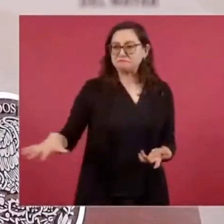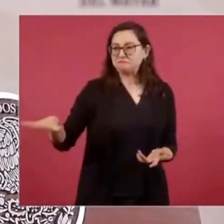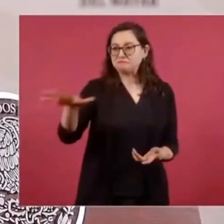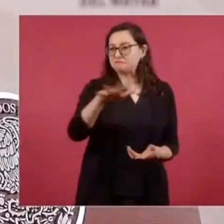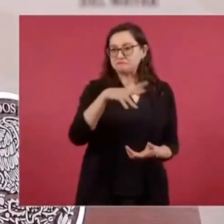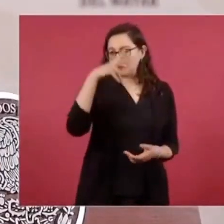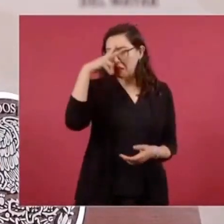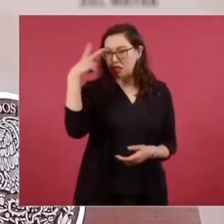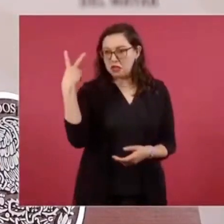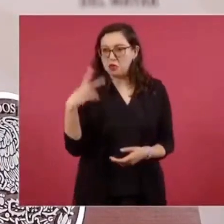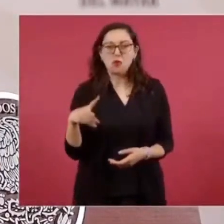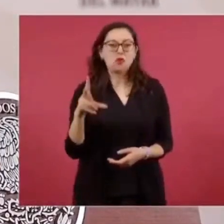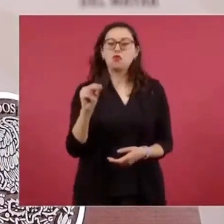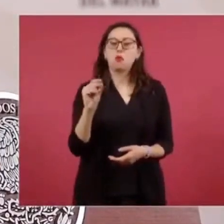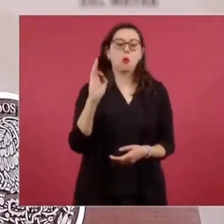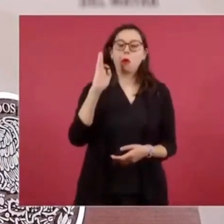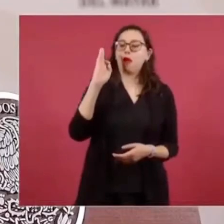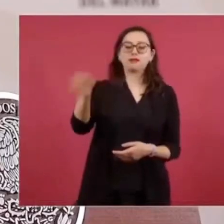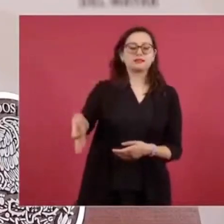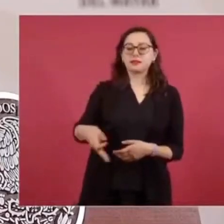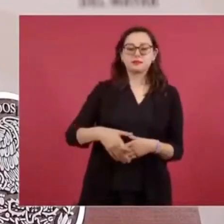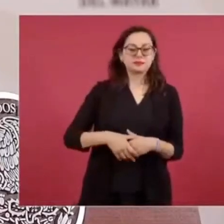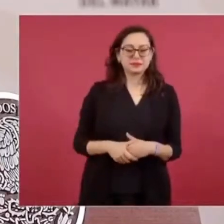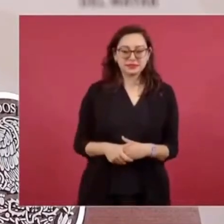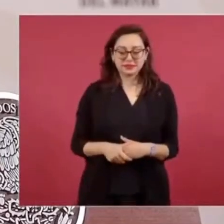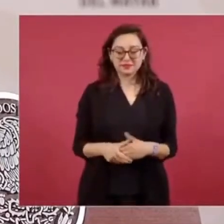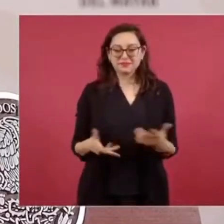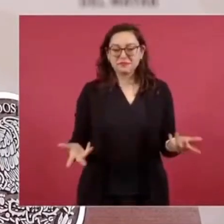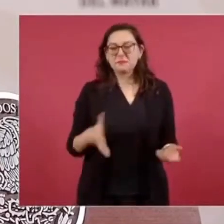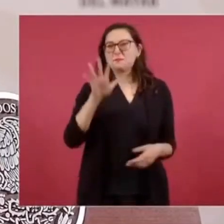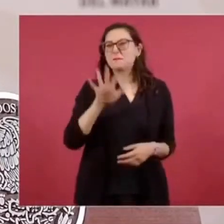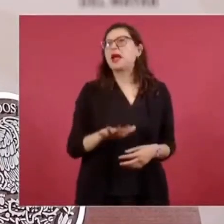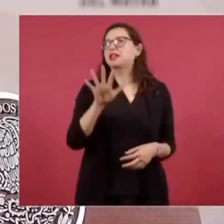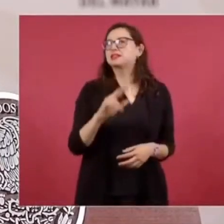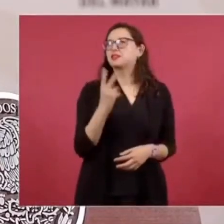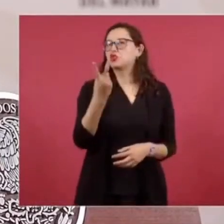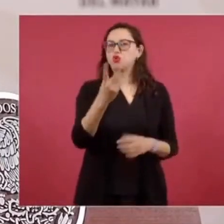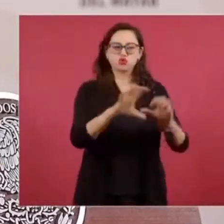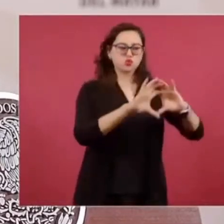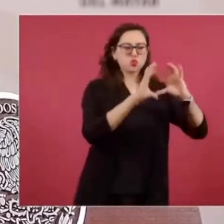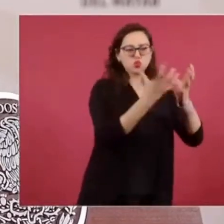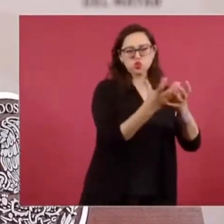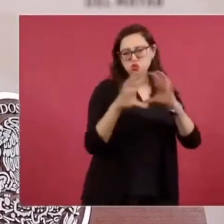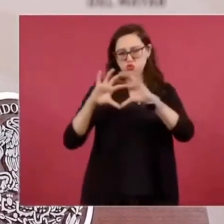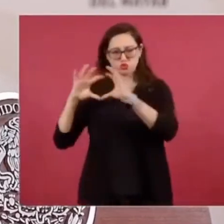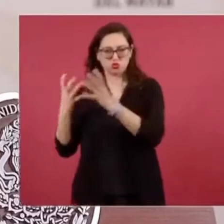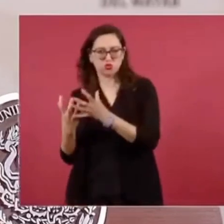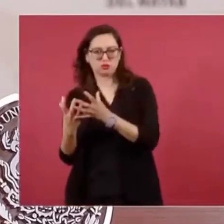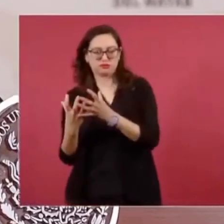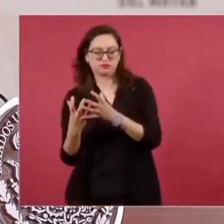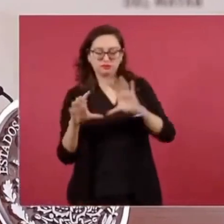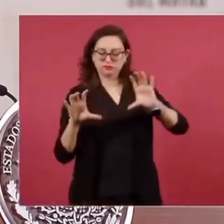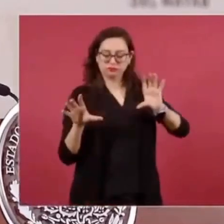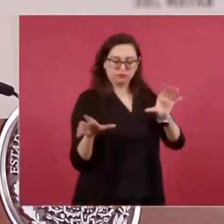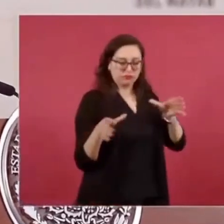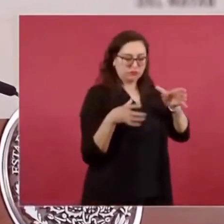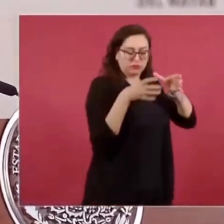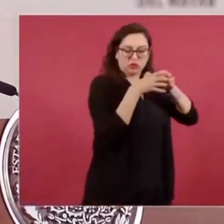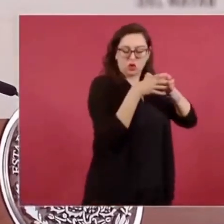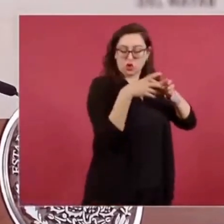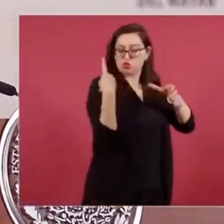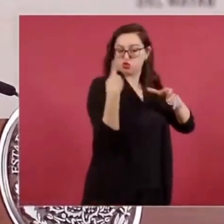mundos, el de los de arriba, la élite, y el del